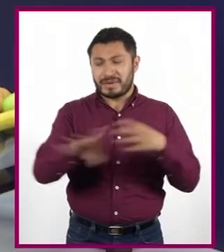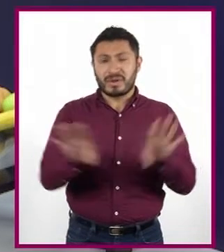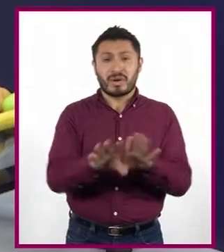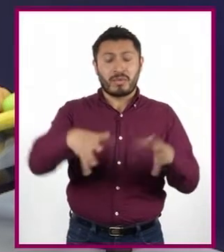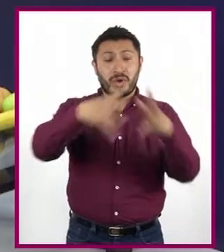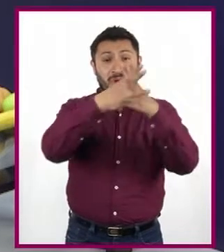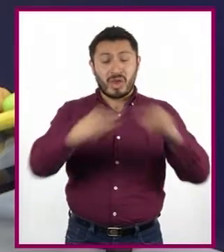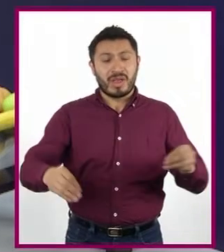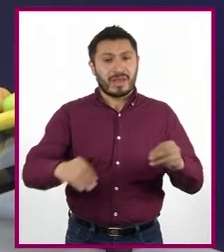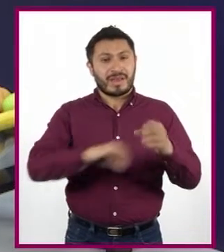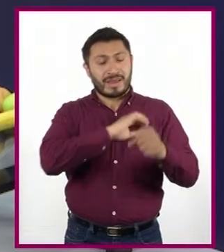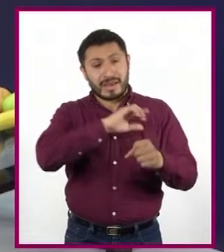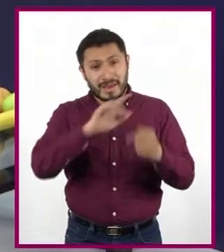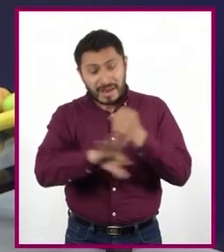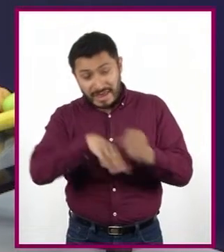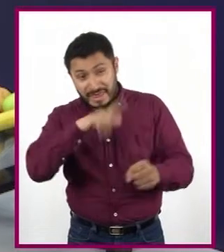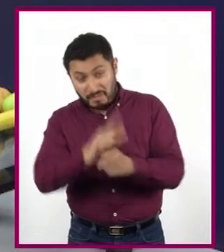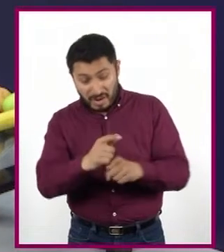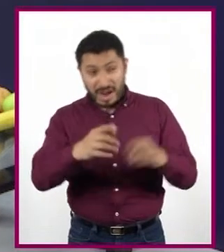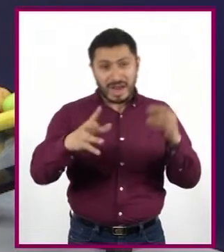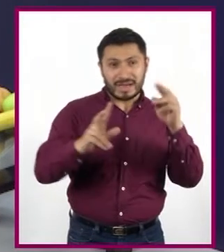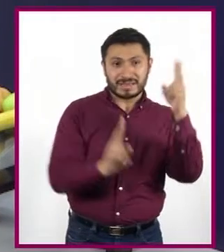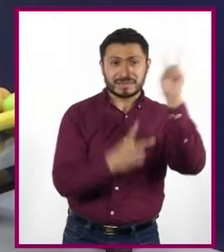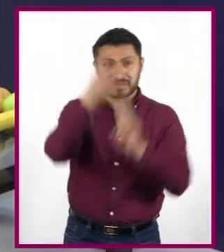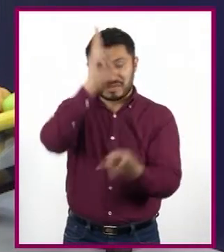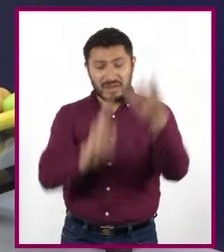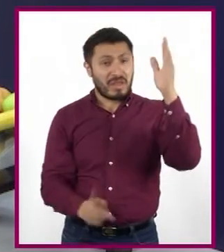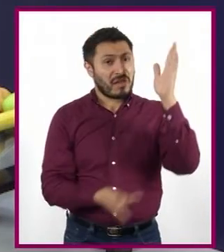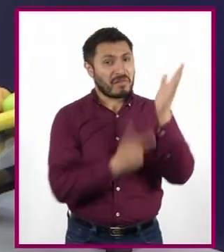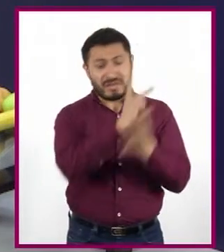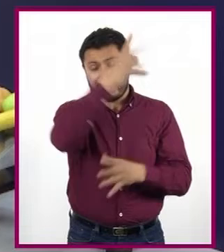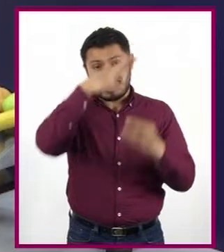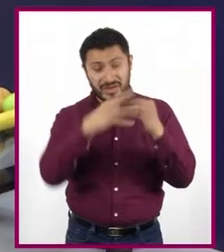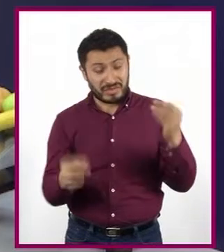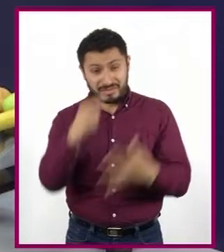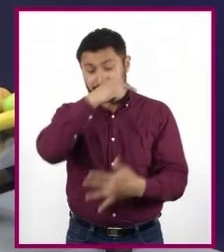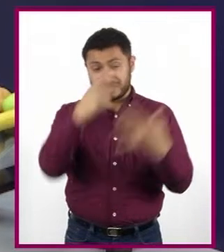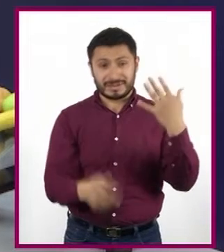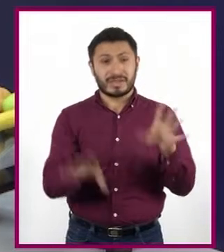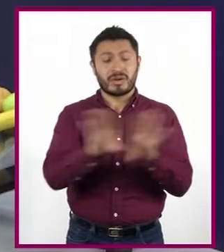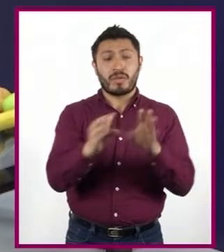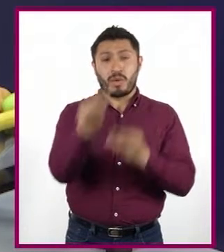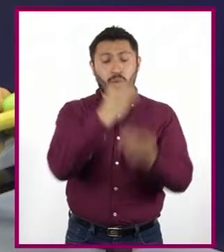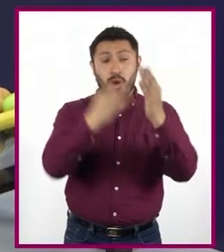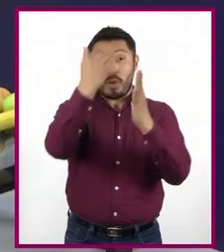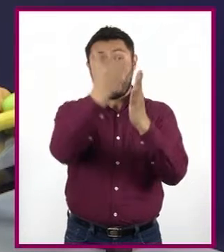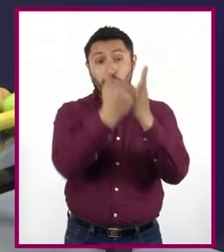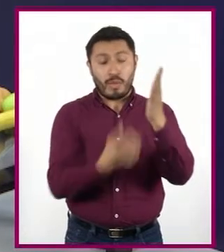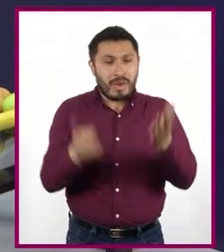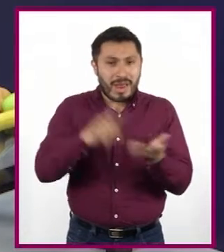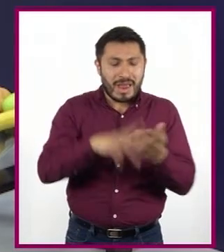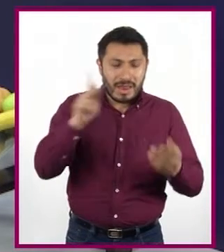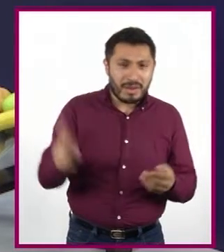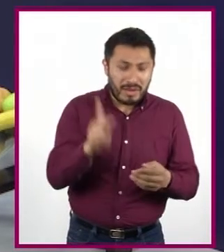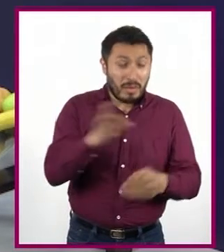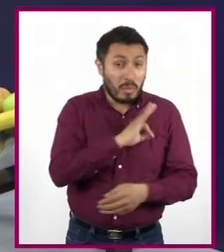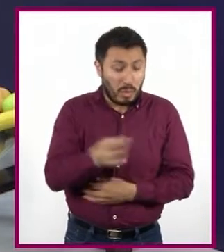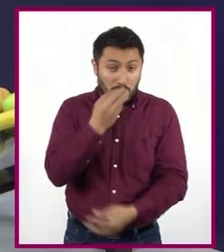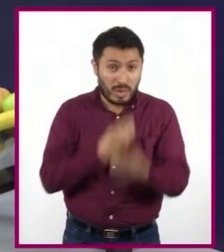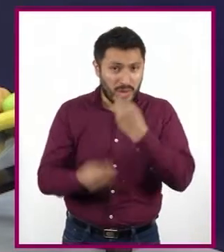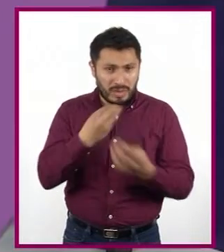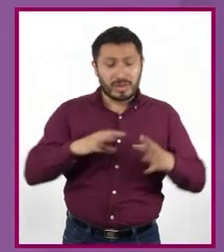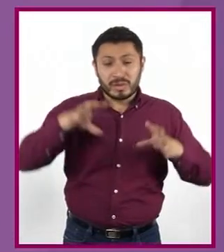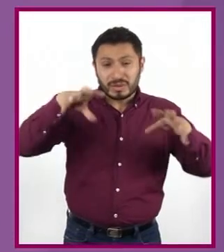especies animales y vegetales, entre otras, lo que reduce la variedad de alimentos que una población dada puede